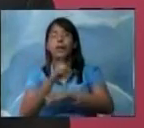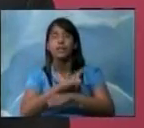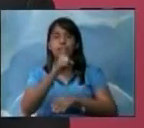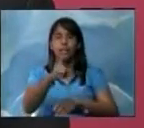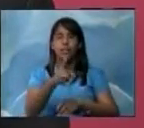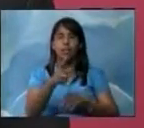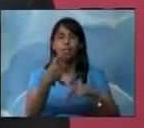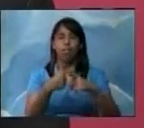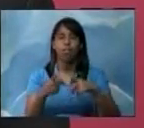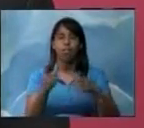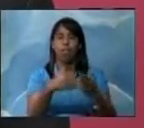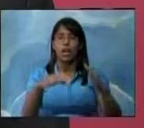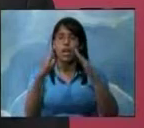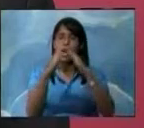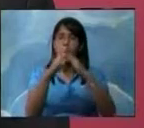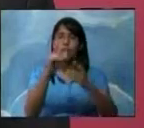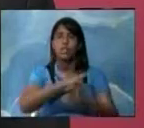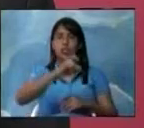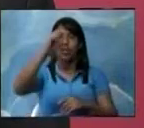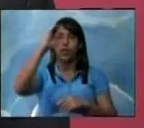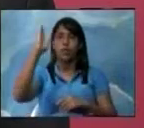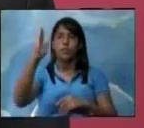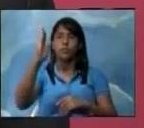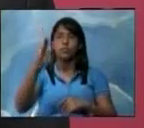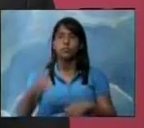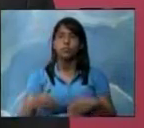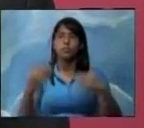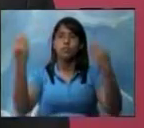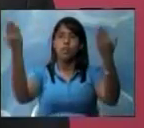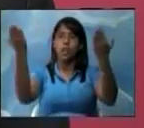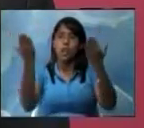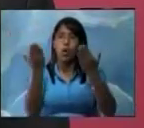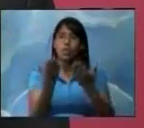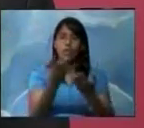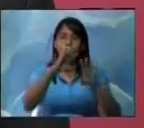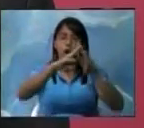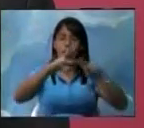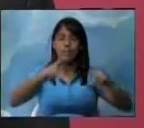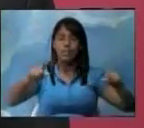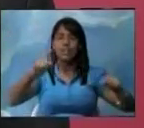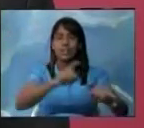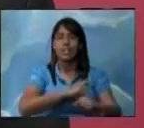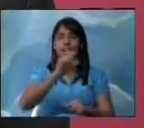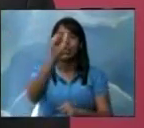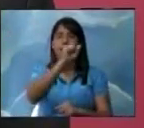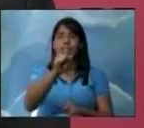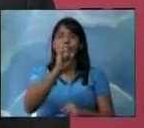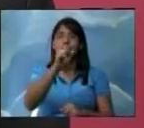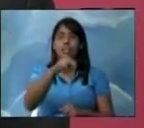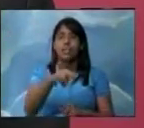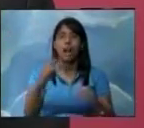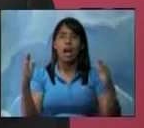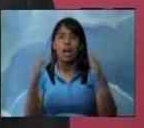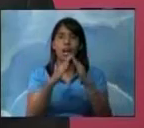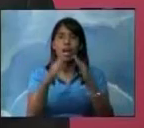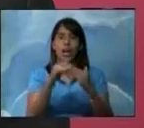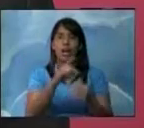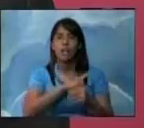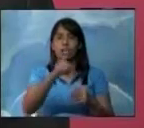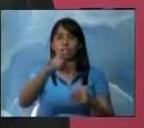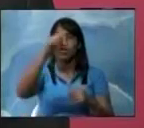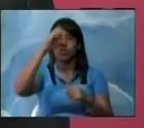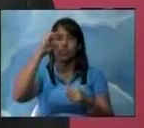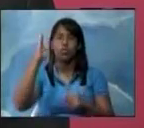los utensilios de la casa de Dios, y los trajo a tierra de Sinar, a la casa de su